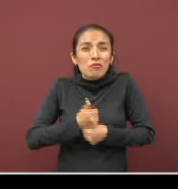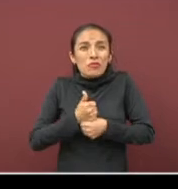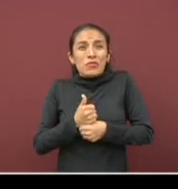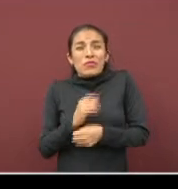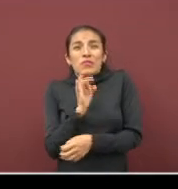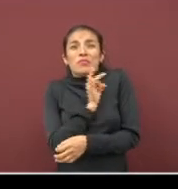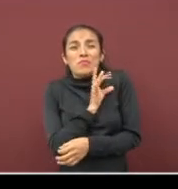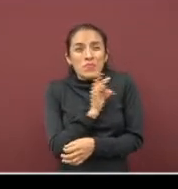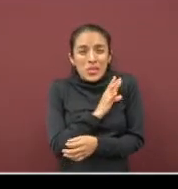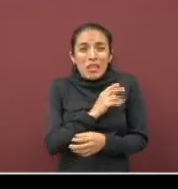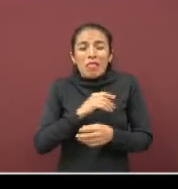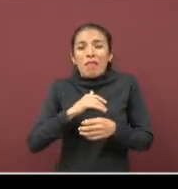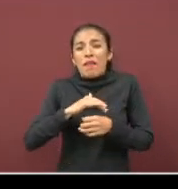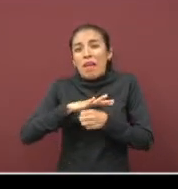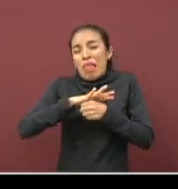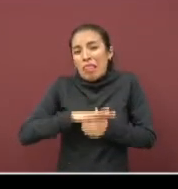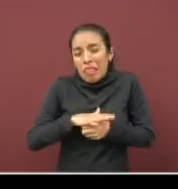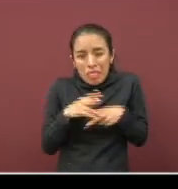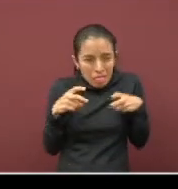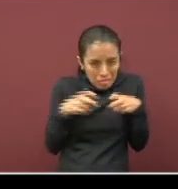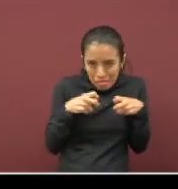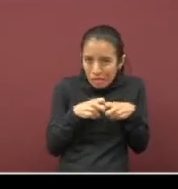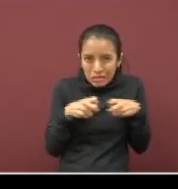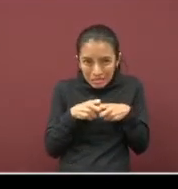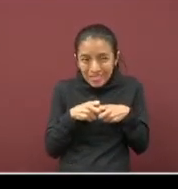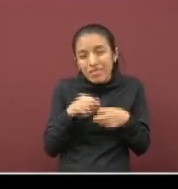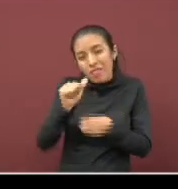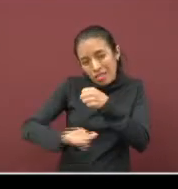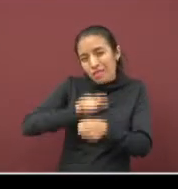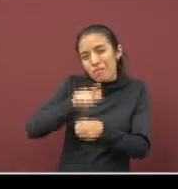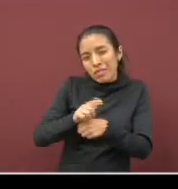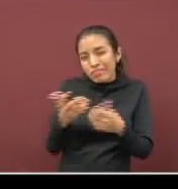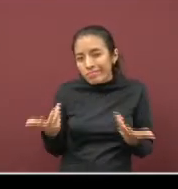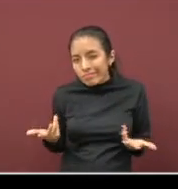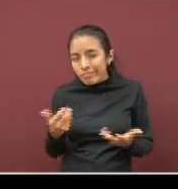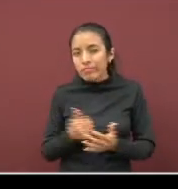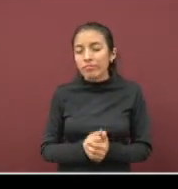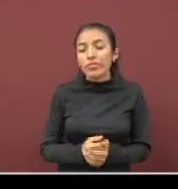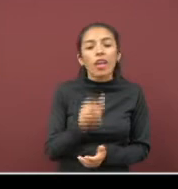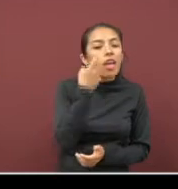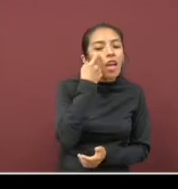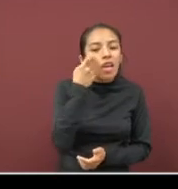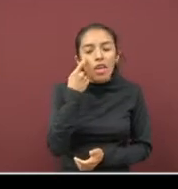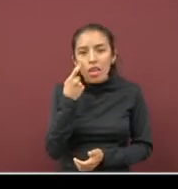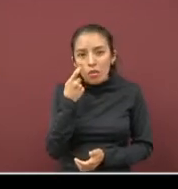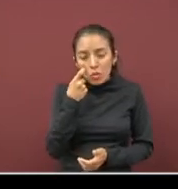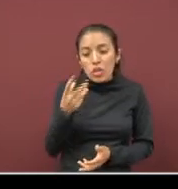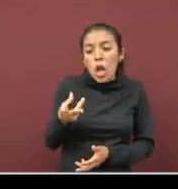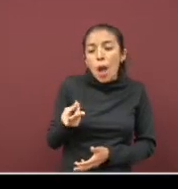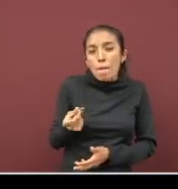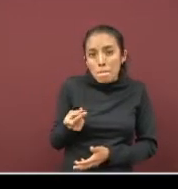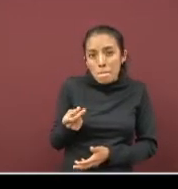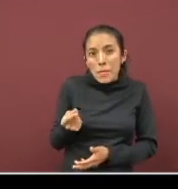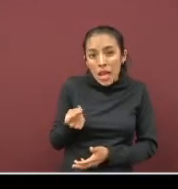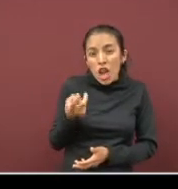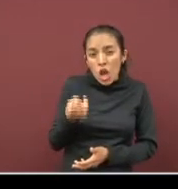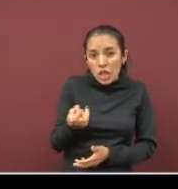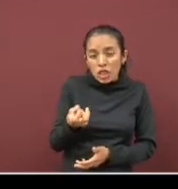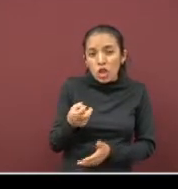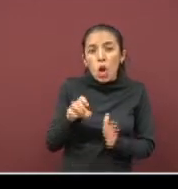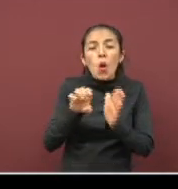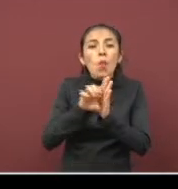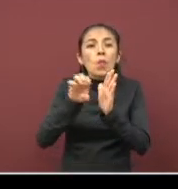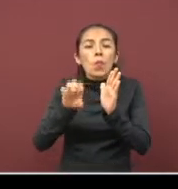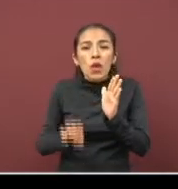las reacciones a estas explosiones que con mayor frecuencia se pueden observar en un perro son en congelamiento